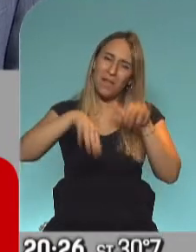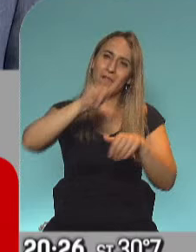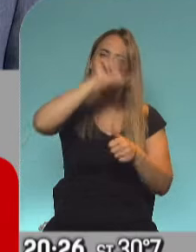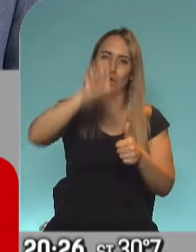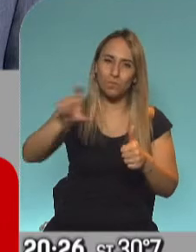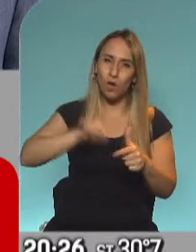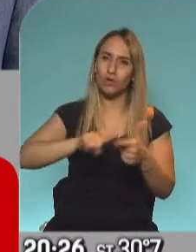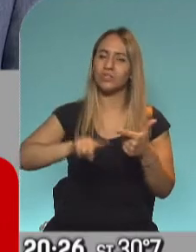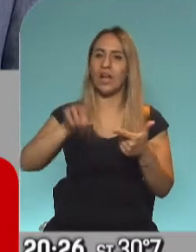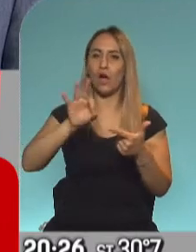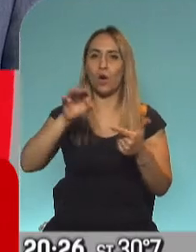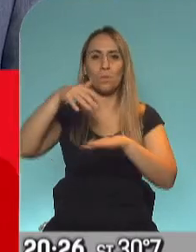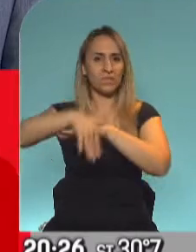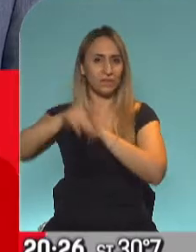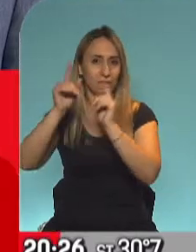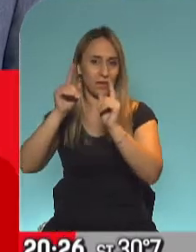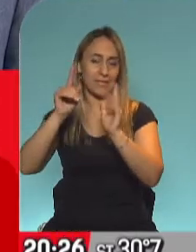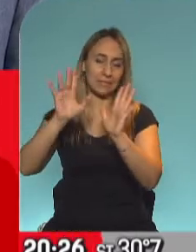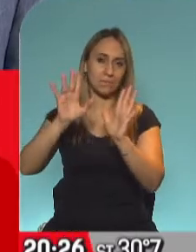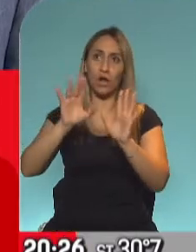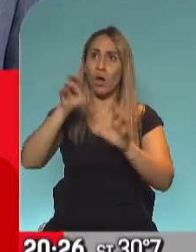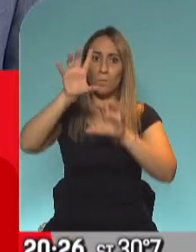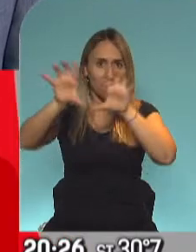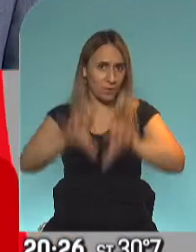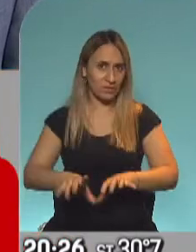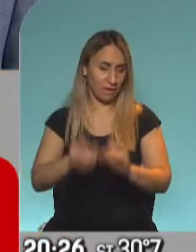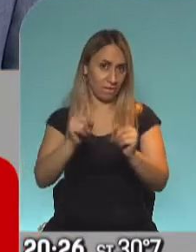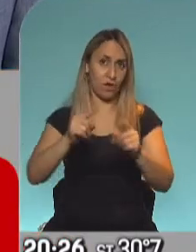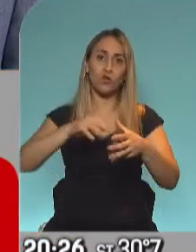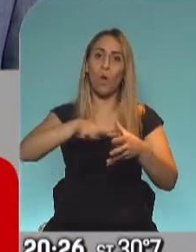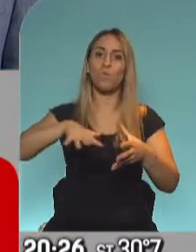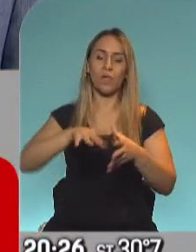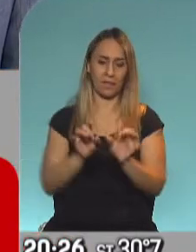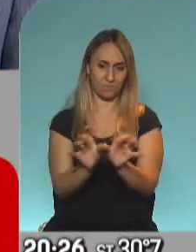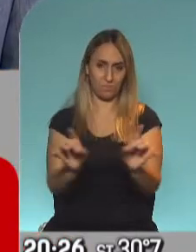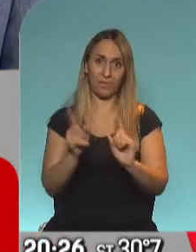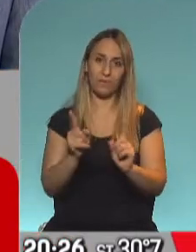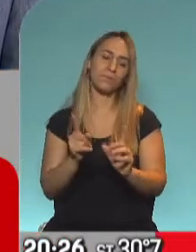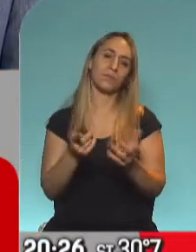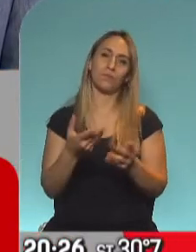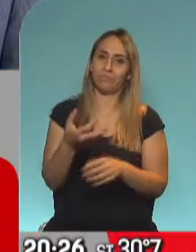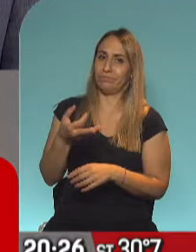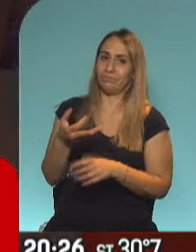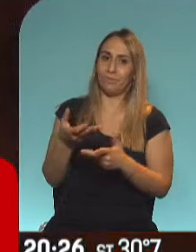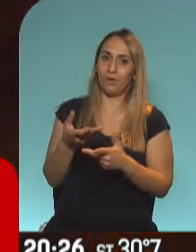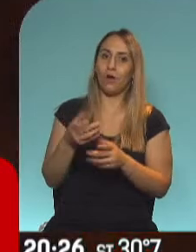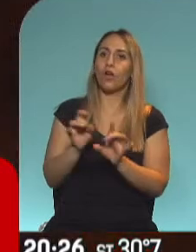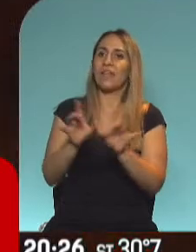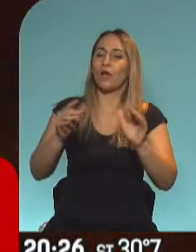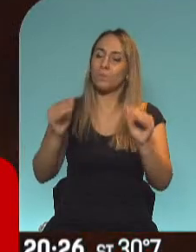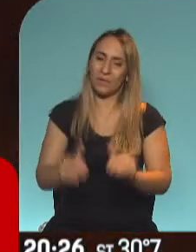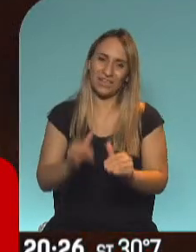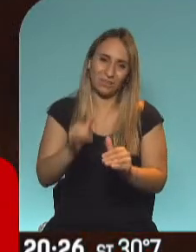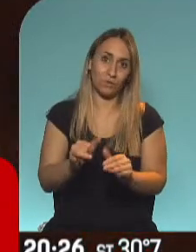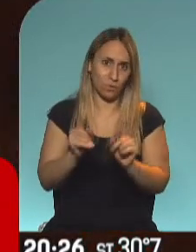no. Pero el resto sigue teniendo. Lo que pasa es que ha cambiado muchísimo la cantidad de casos, como bien decía usted. Hoy me parece a mí, estuve